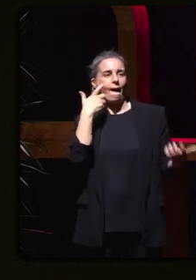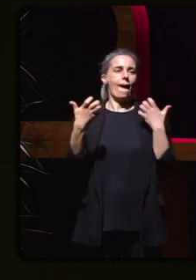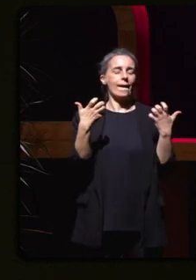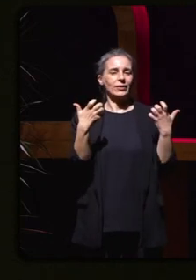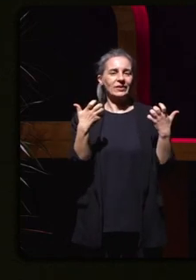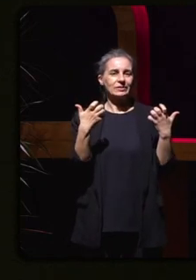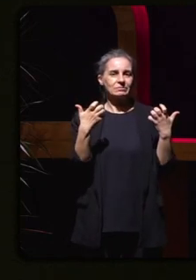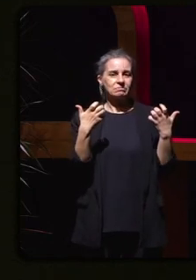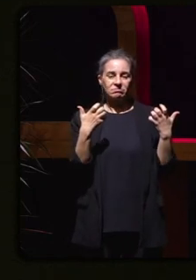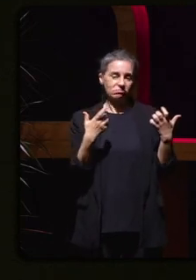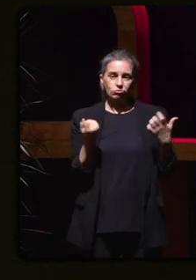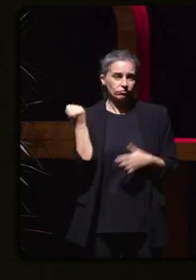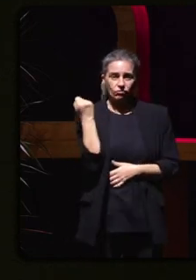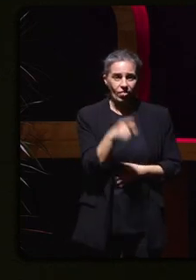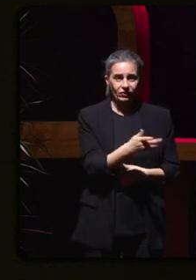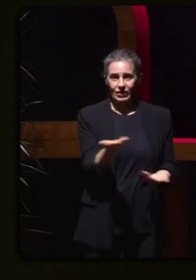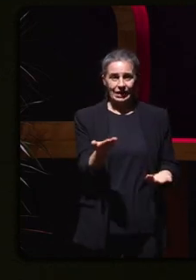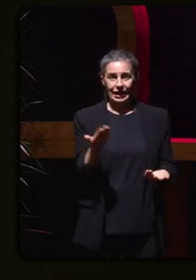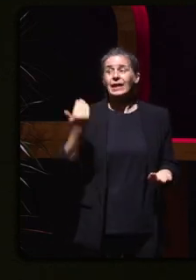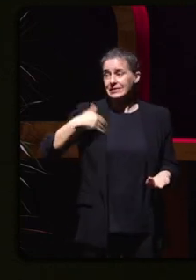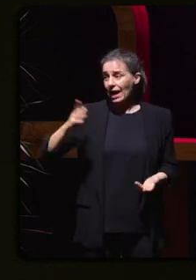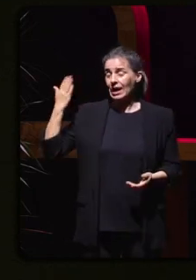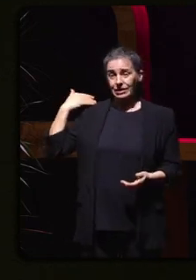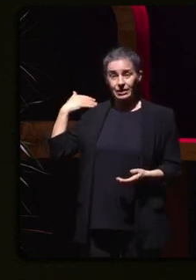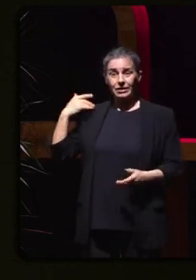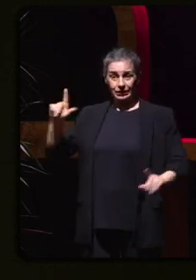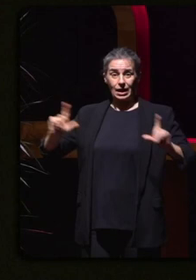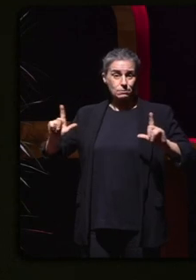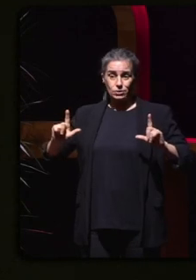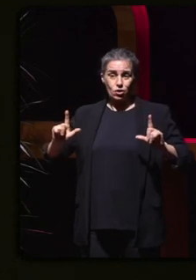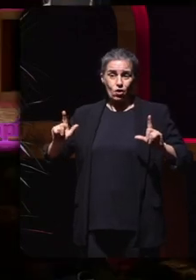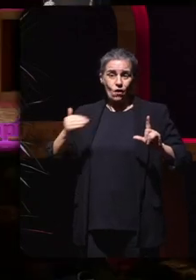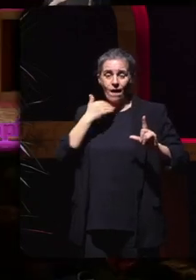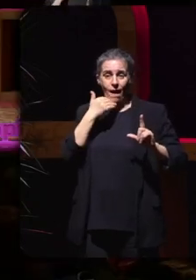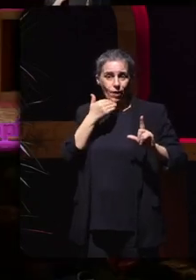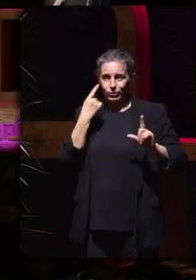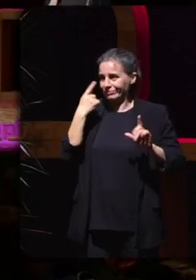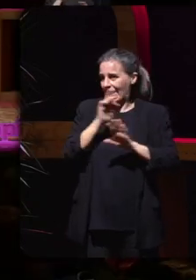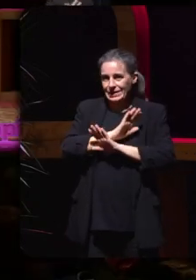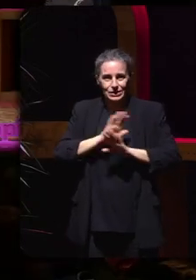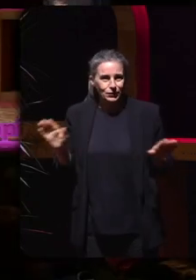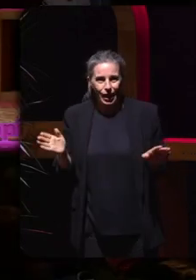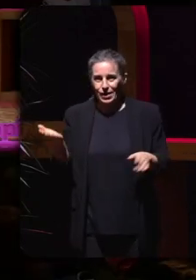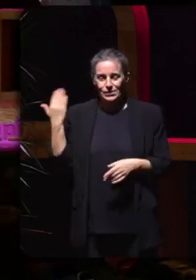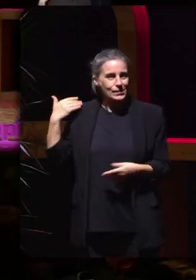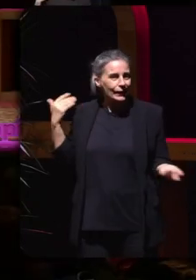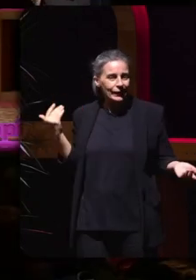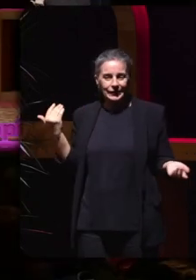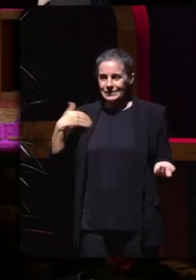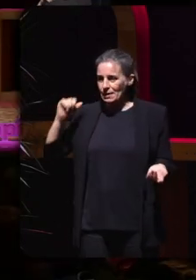innecesario en la televisión no lo necesita la televisión Ya era ya era Algo extraordinario Antes de que